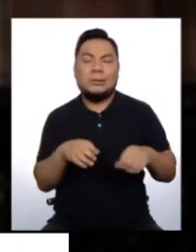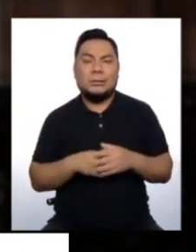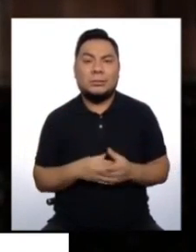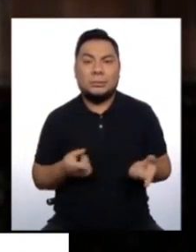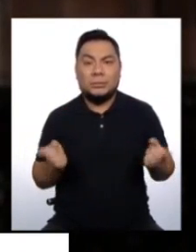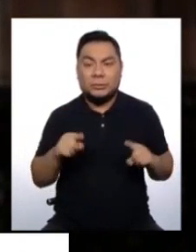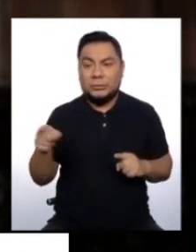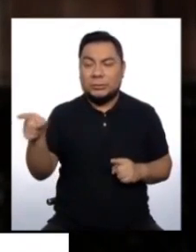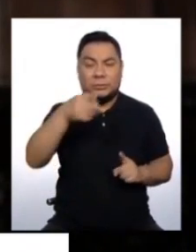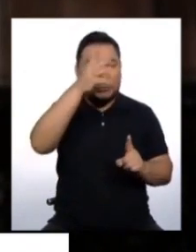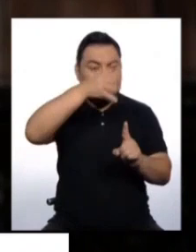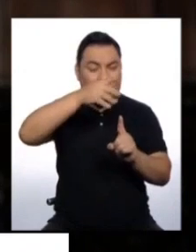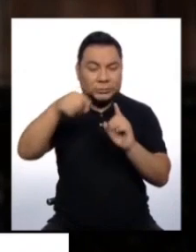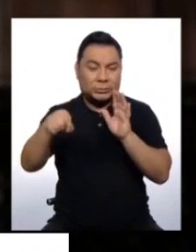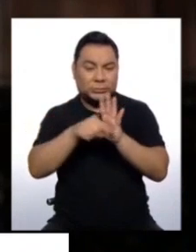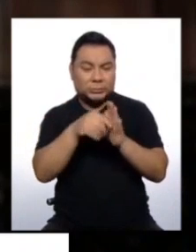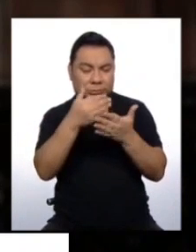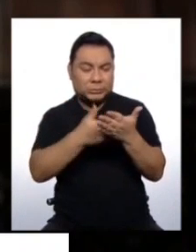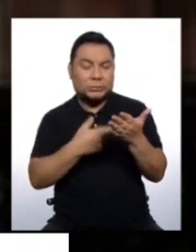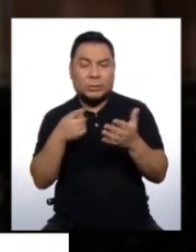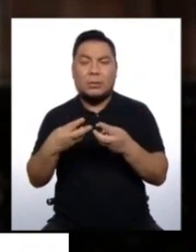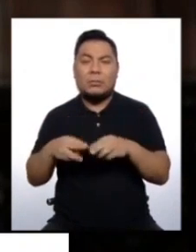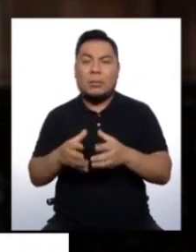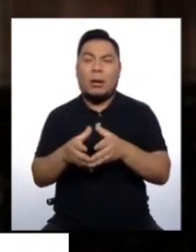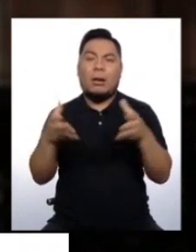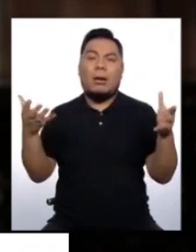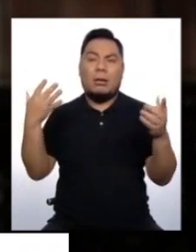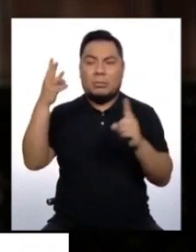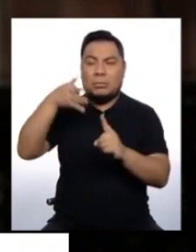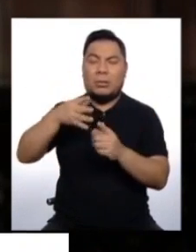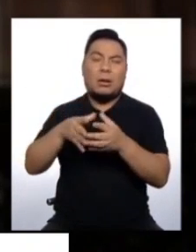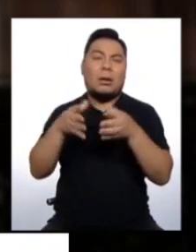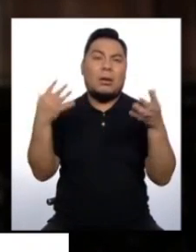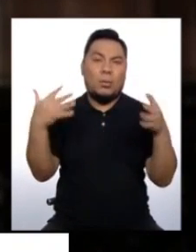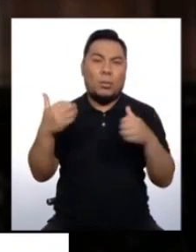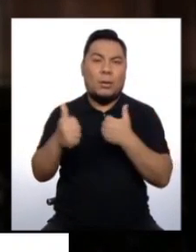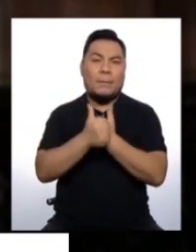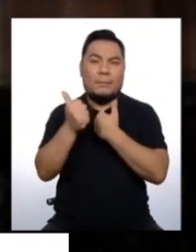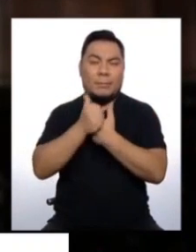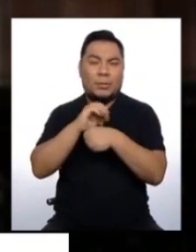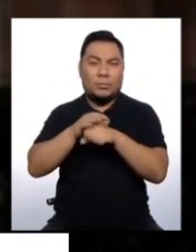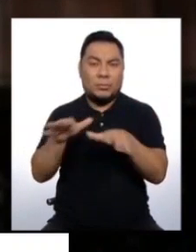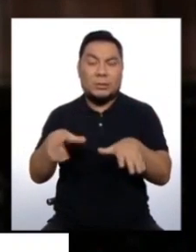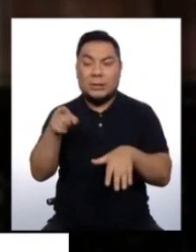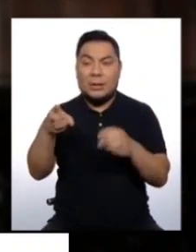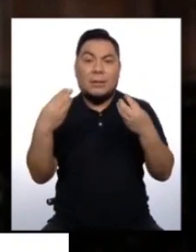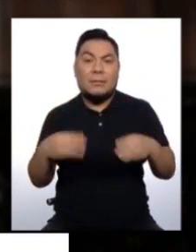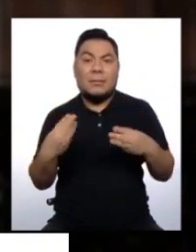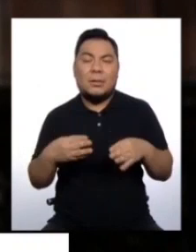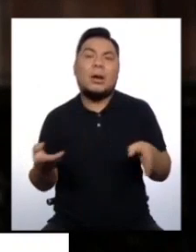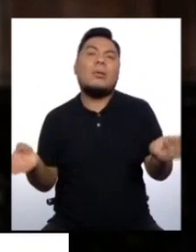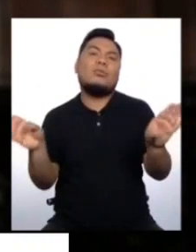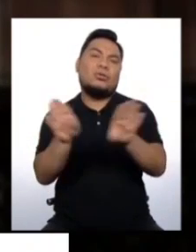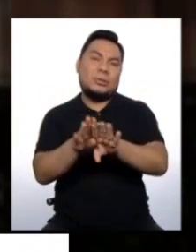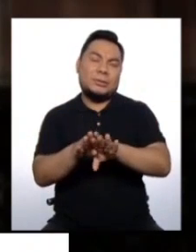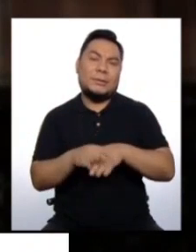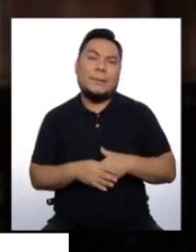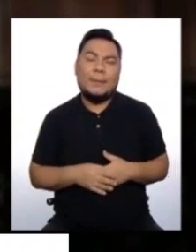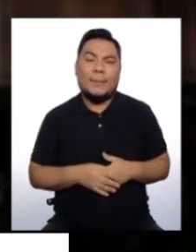se determina que el nivel de infección es alto en el mercado procede a cerrarse y durante